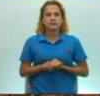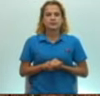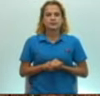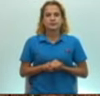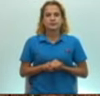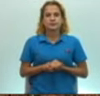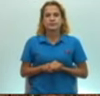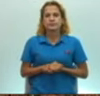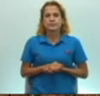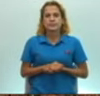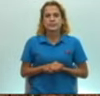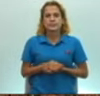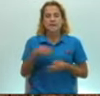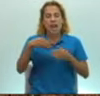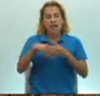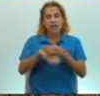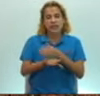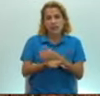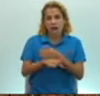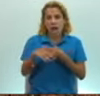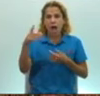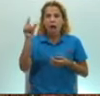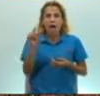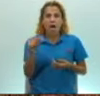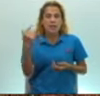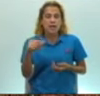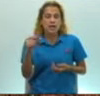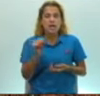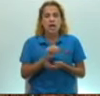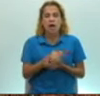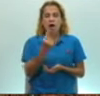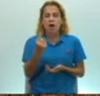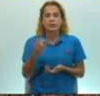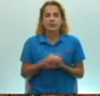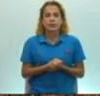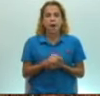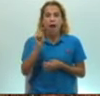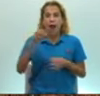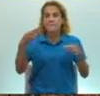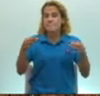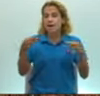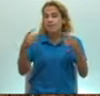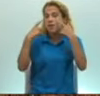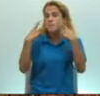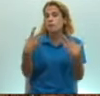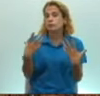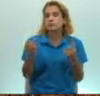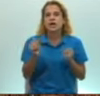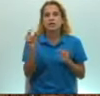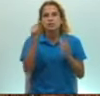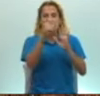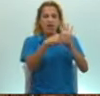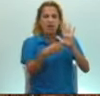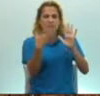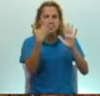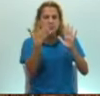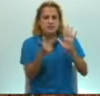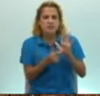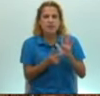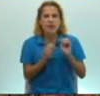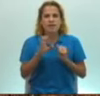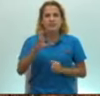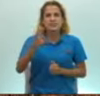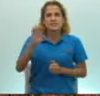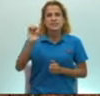en el cenit, pudiéramos decir, del sistema esclavista, la entrada de esclavos, la esclavitud individual. Y ahí jugó un papel